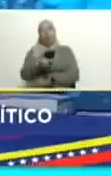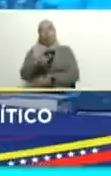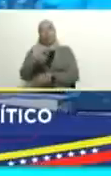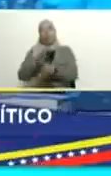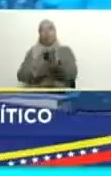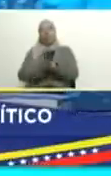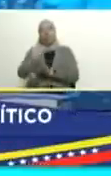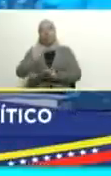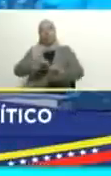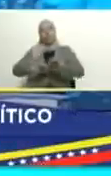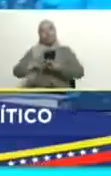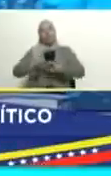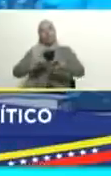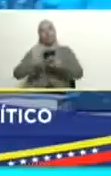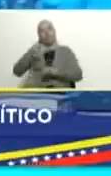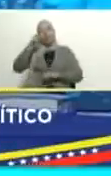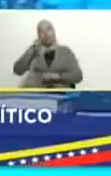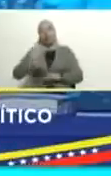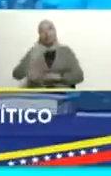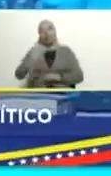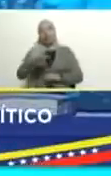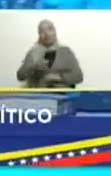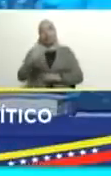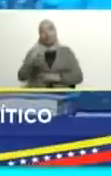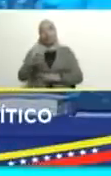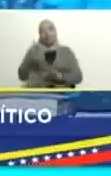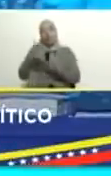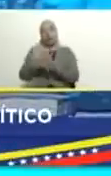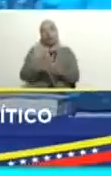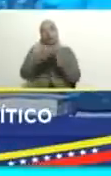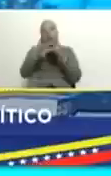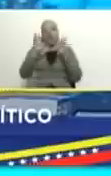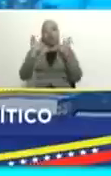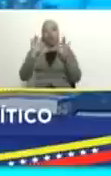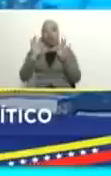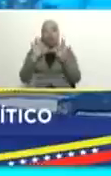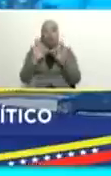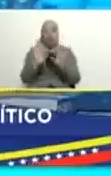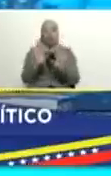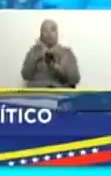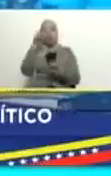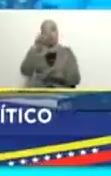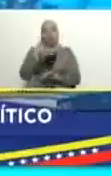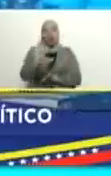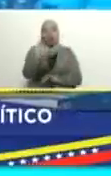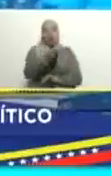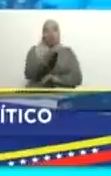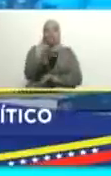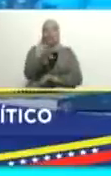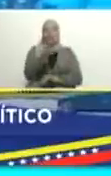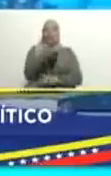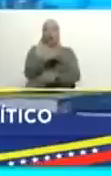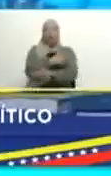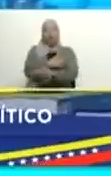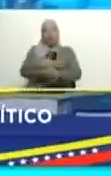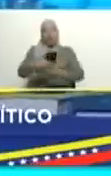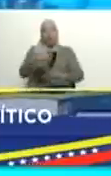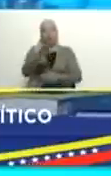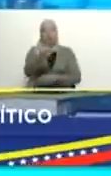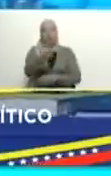inmensas movilizaciones de nuestro pueblo en lo local, que ya llegan a casi 4 millones de